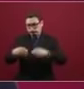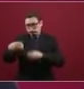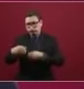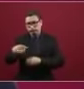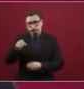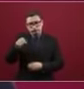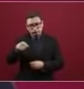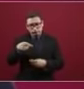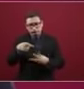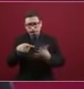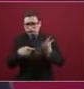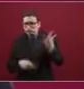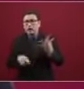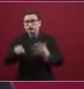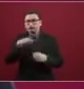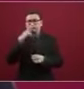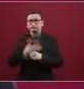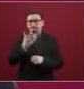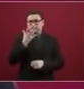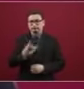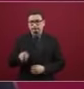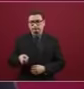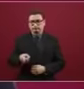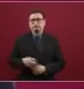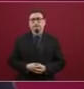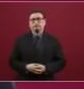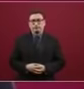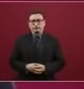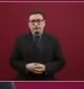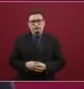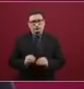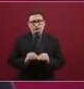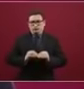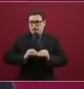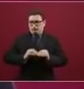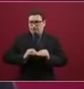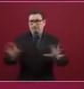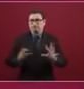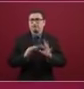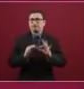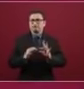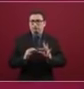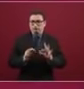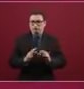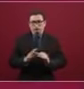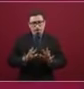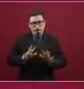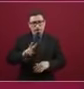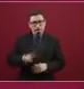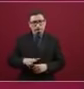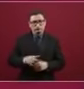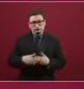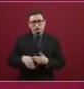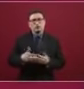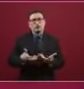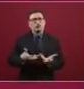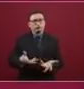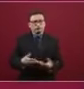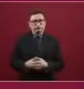que deslinde responsabilidades. Eso queda muy claro y marca de entrada